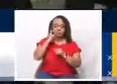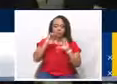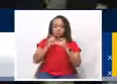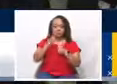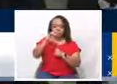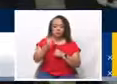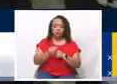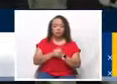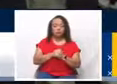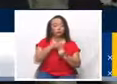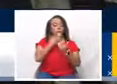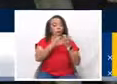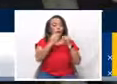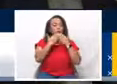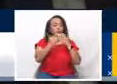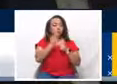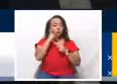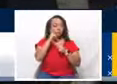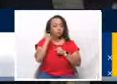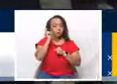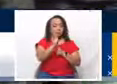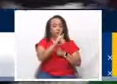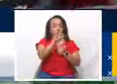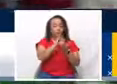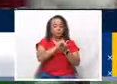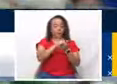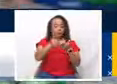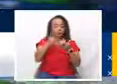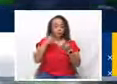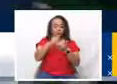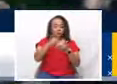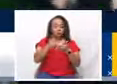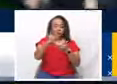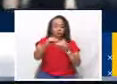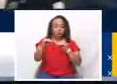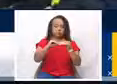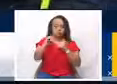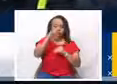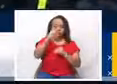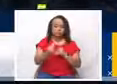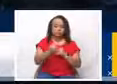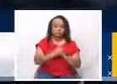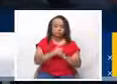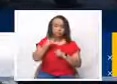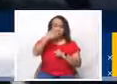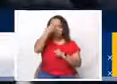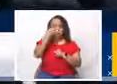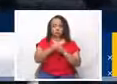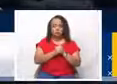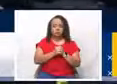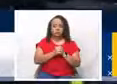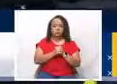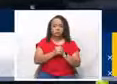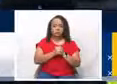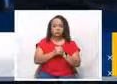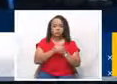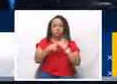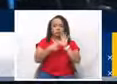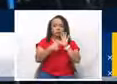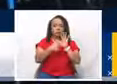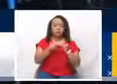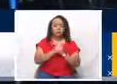Paralímpico. Bueno, muchas gracias por estar por acá. Y bueno, esto es un antes y un después del movimiento paralímpico. Creo que demostramos que